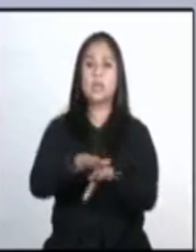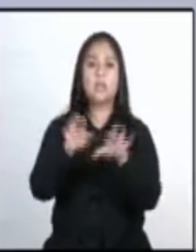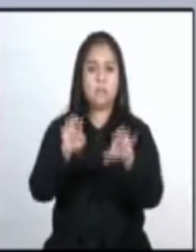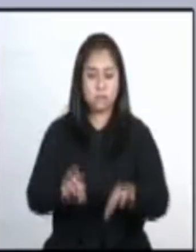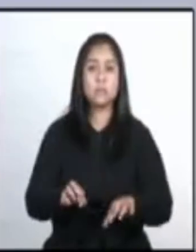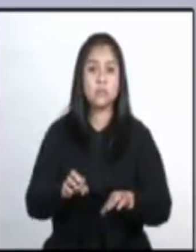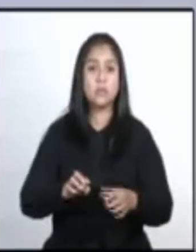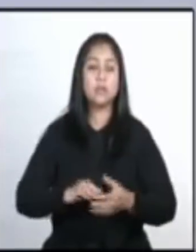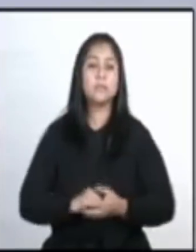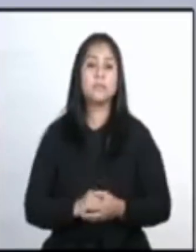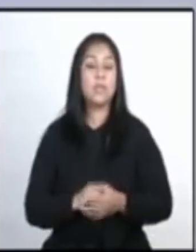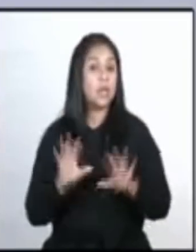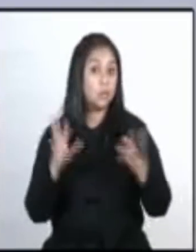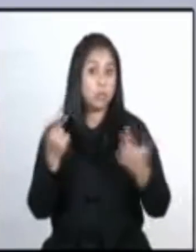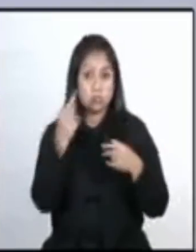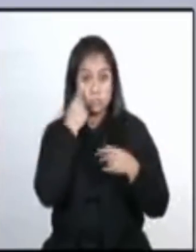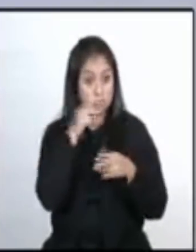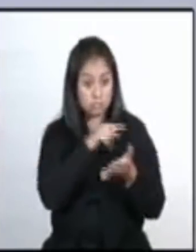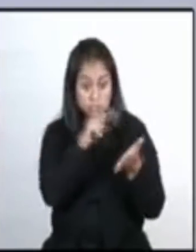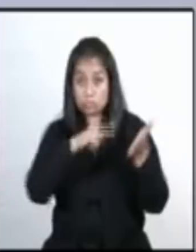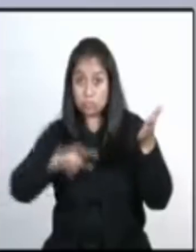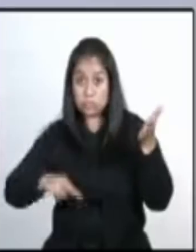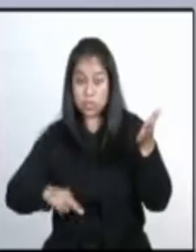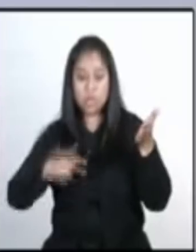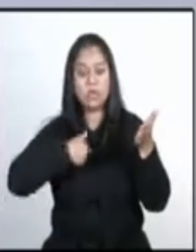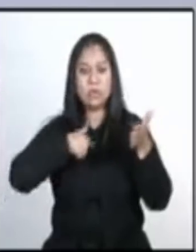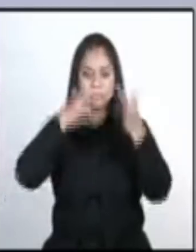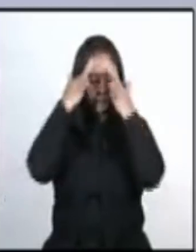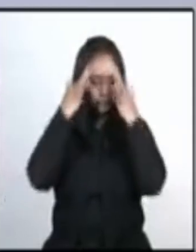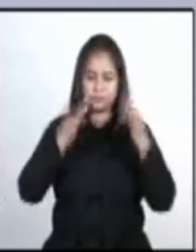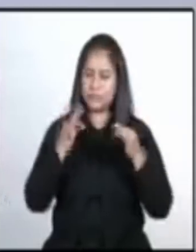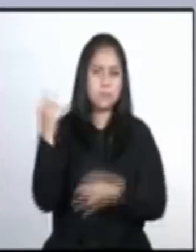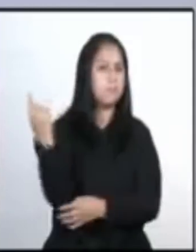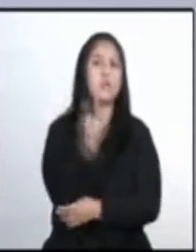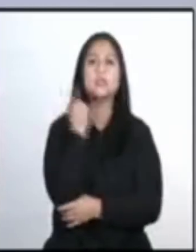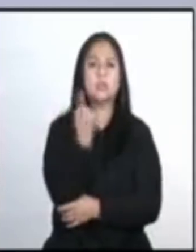persona. En vista de esto, debo tomar decisiones trascendentales